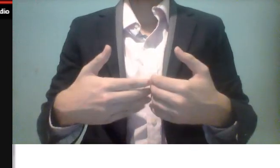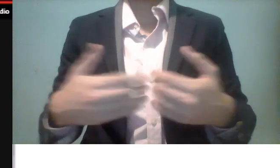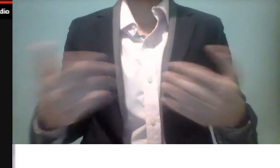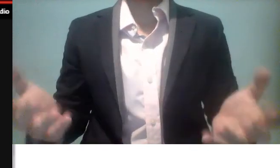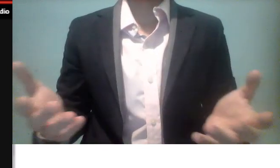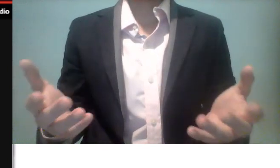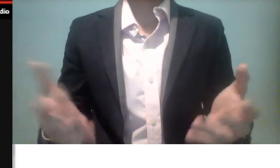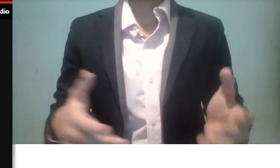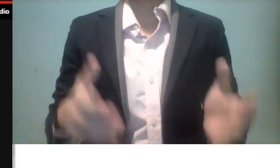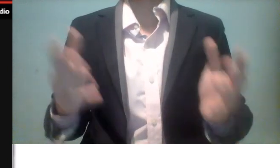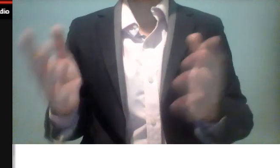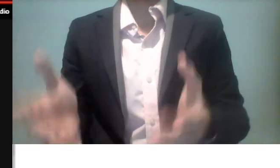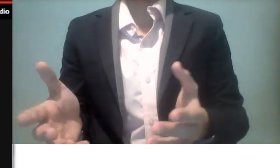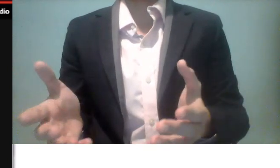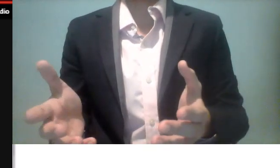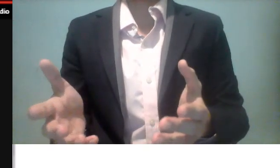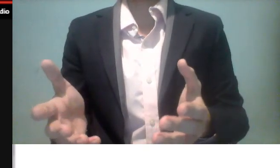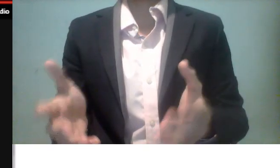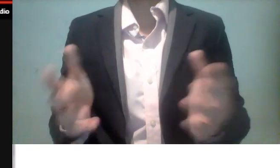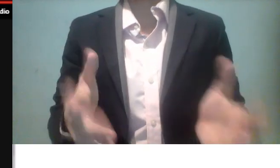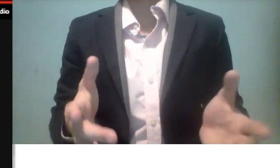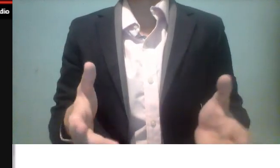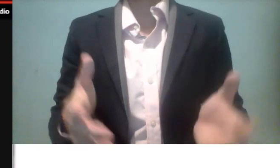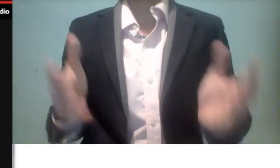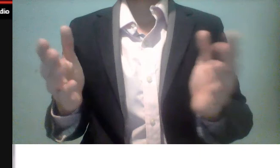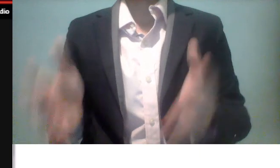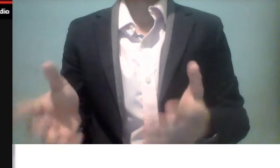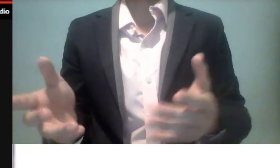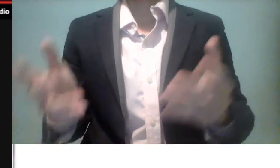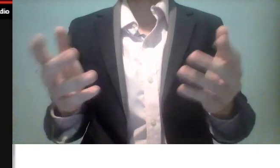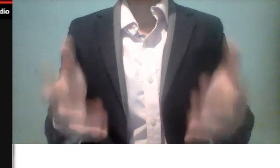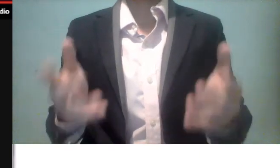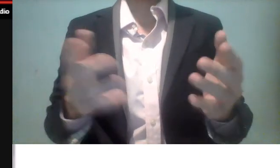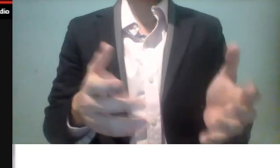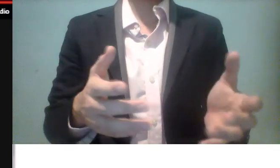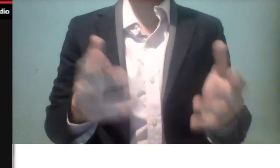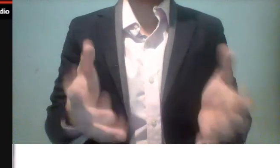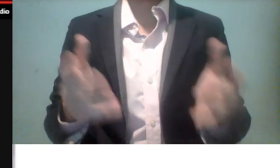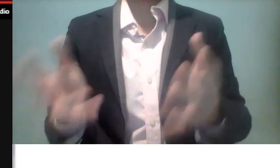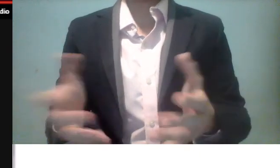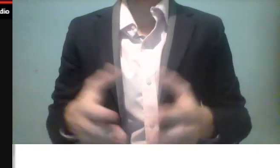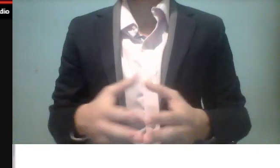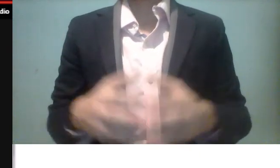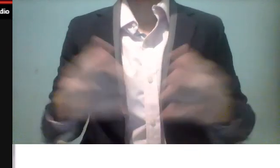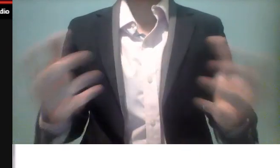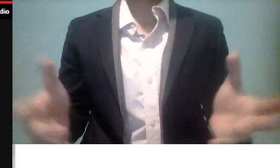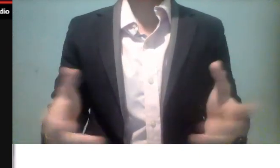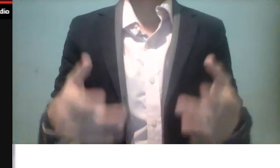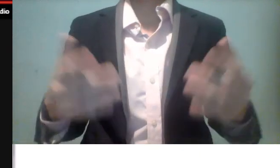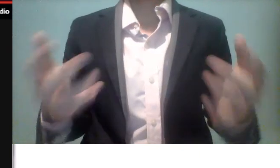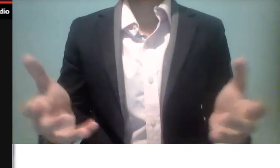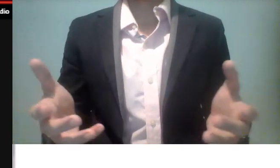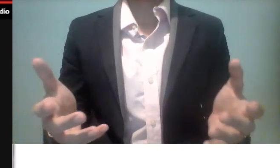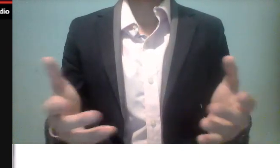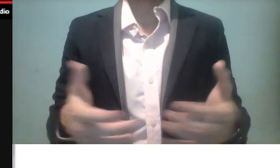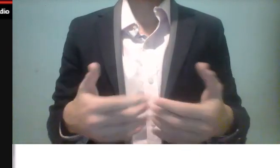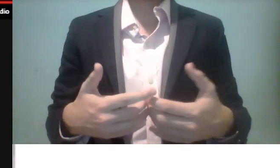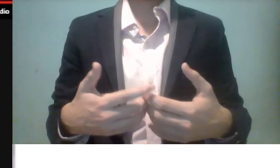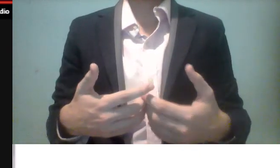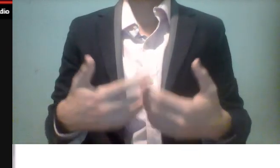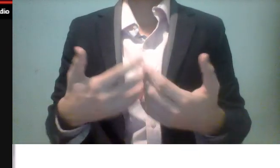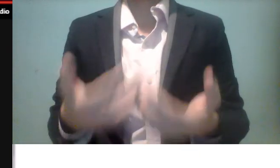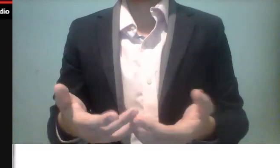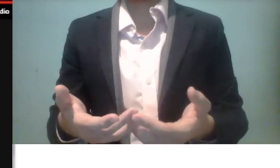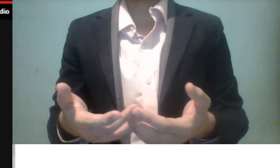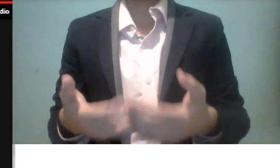esto ya lo terminará dejando el Arona por eso también estamos viendo que partidos como PAN, PRI, PRD y demás pues se están uniendo ya que